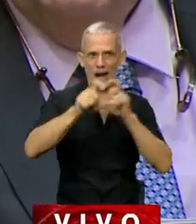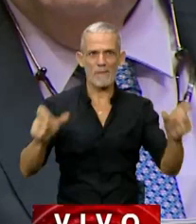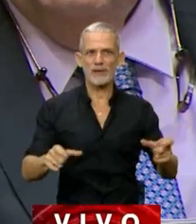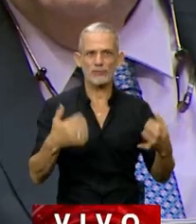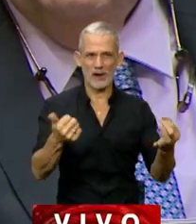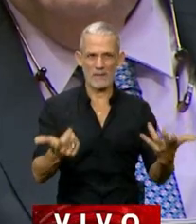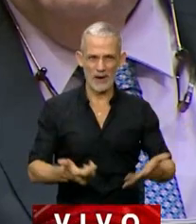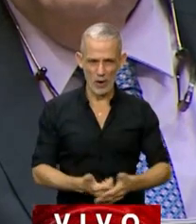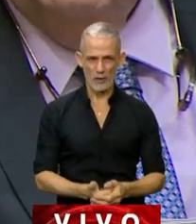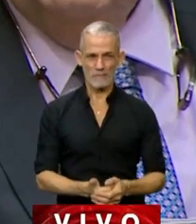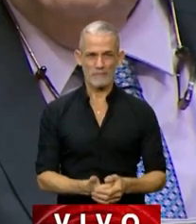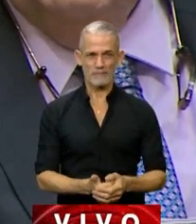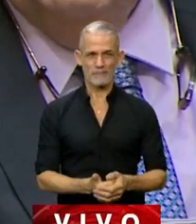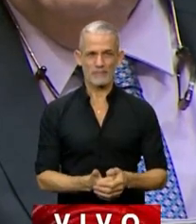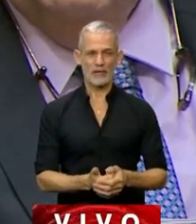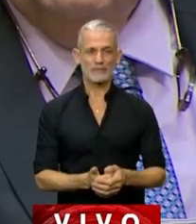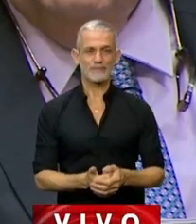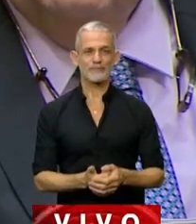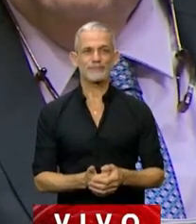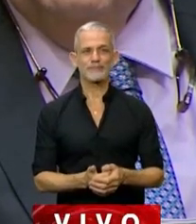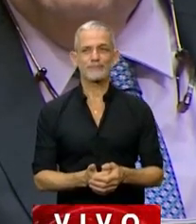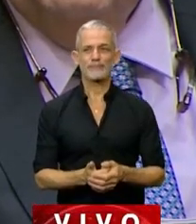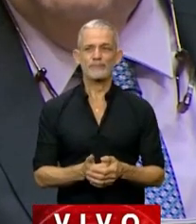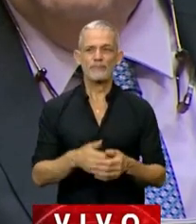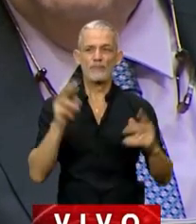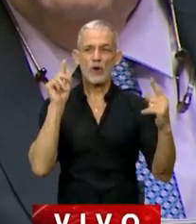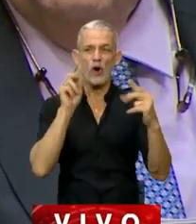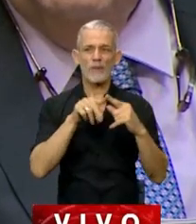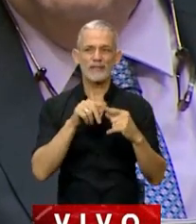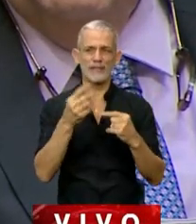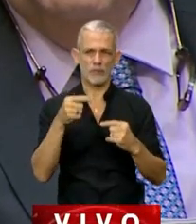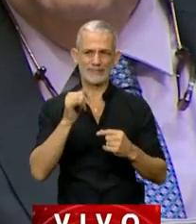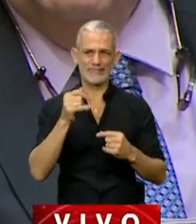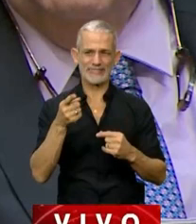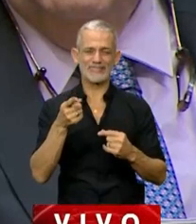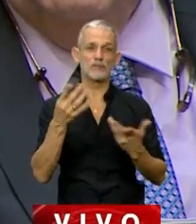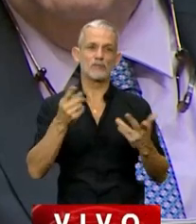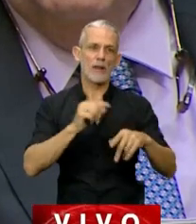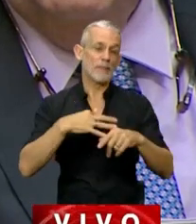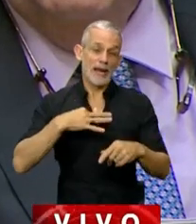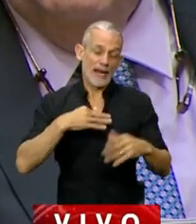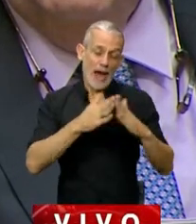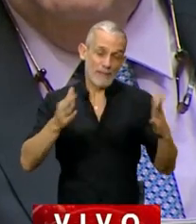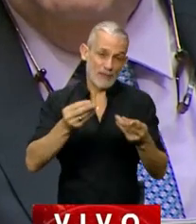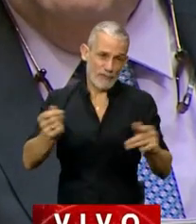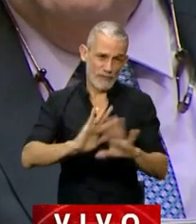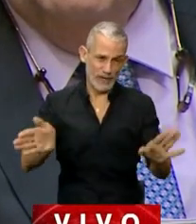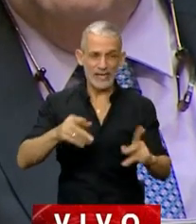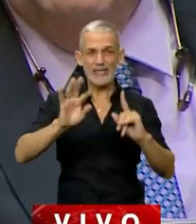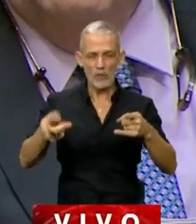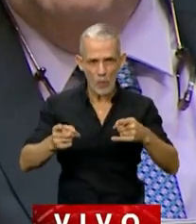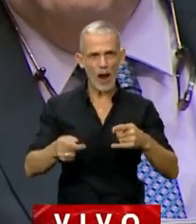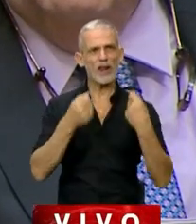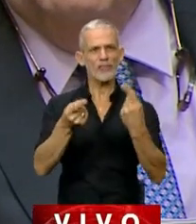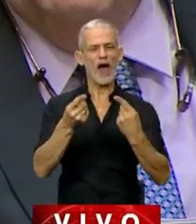personas. Estamos hablando, si bien es la finalidad de un ciclo vital, me parece que no dejamos de